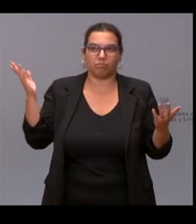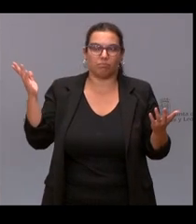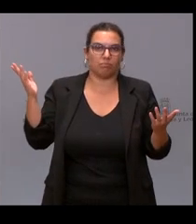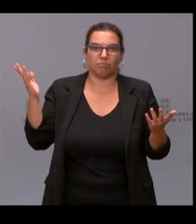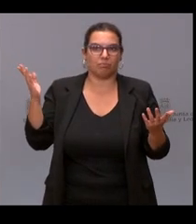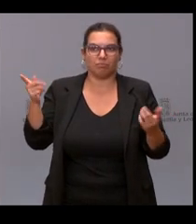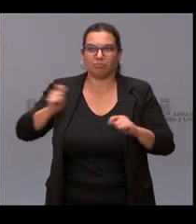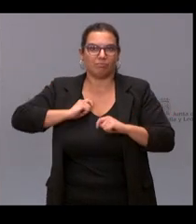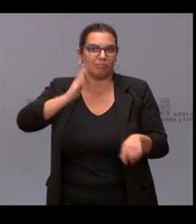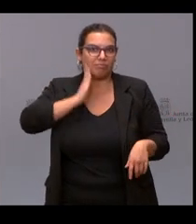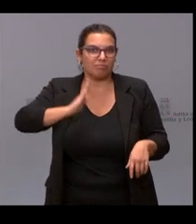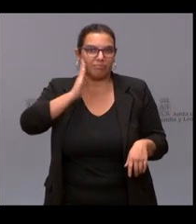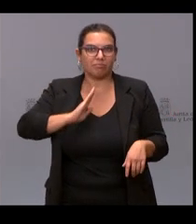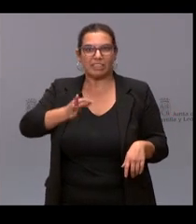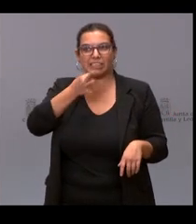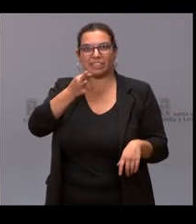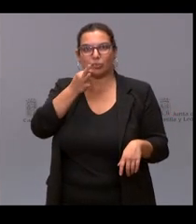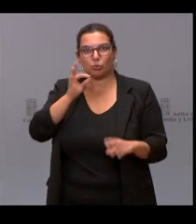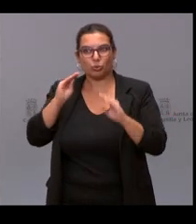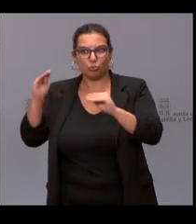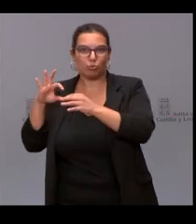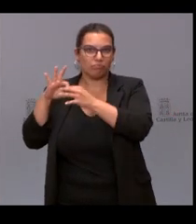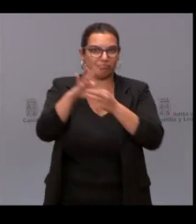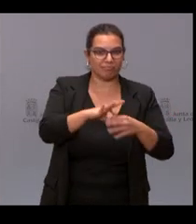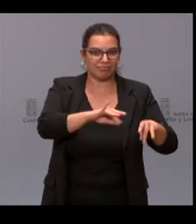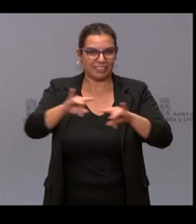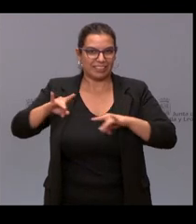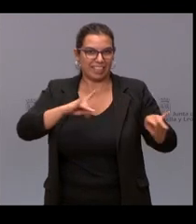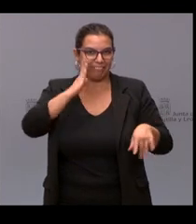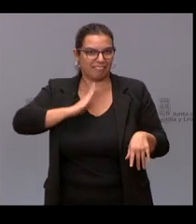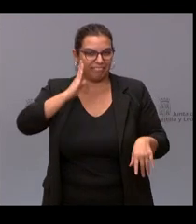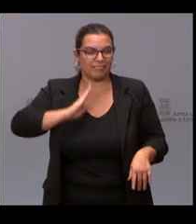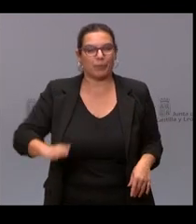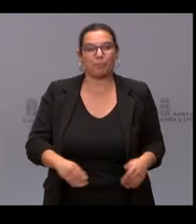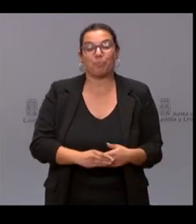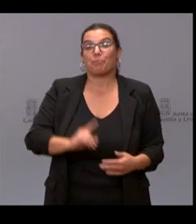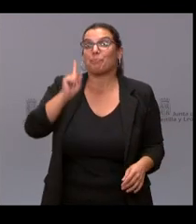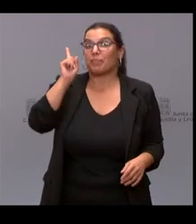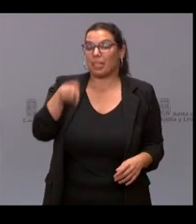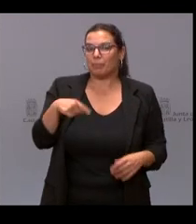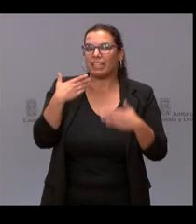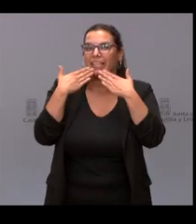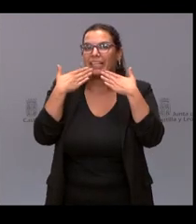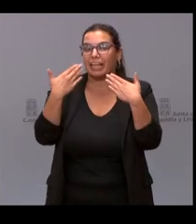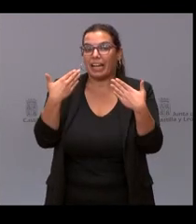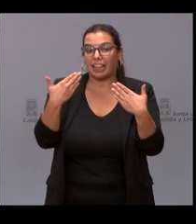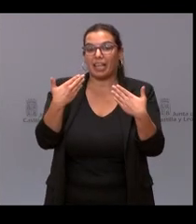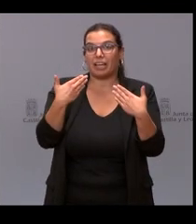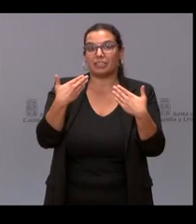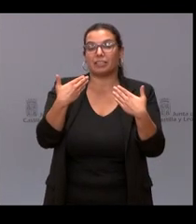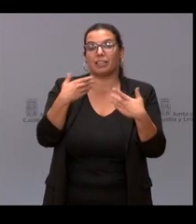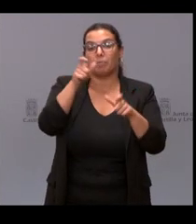muy cariñosas en sus palabras respecto a esta tierra, y también a quienes les acompañan, a